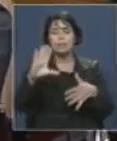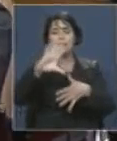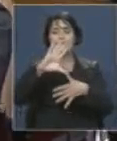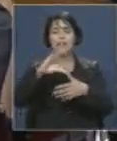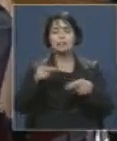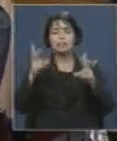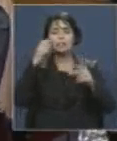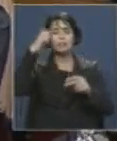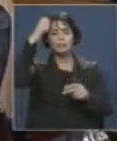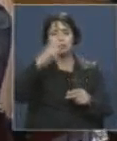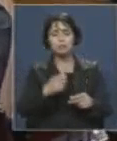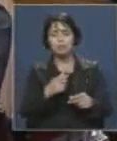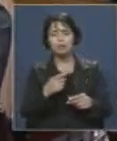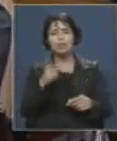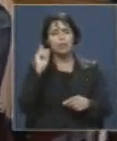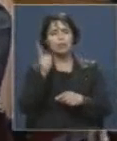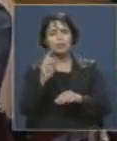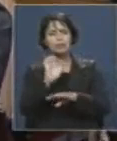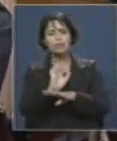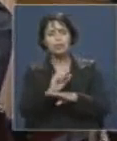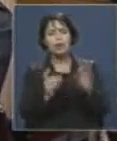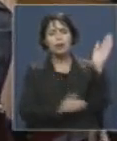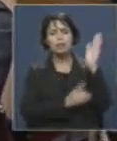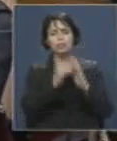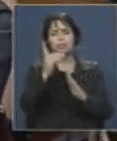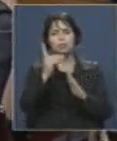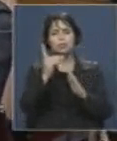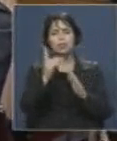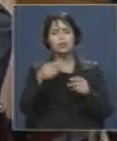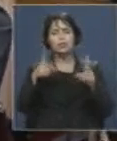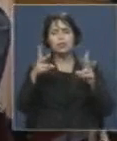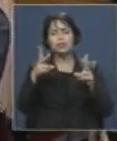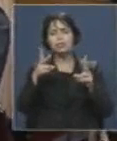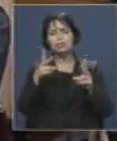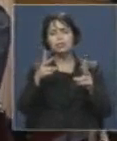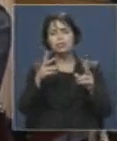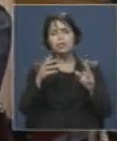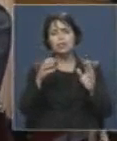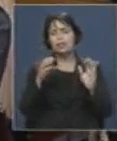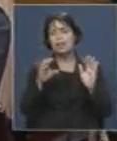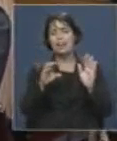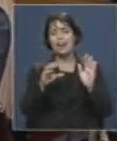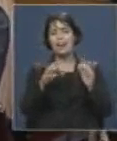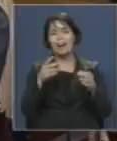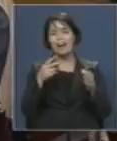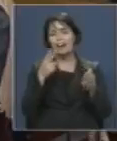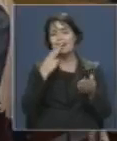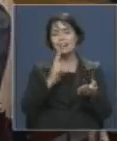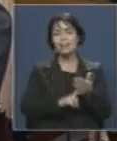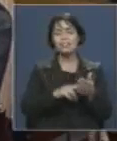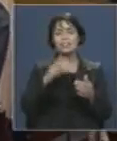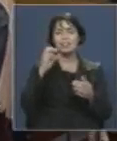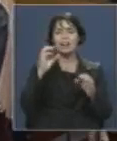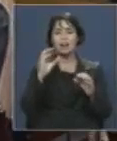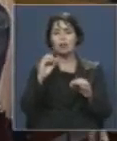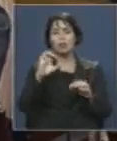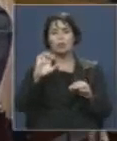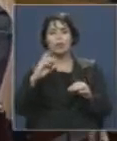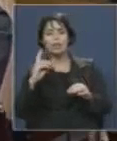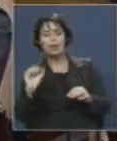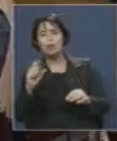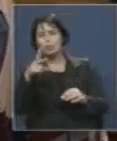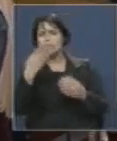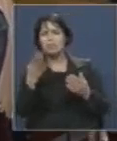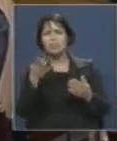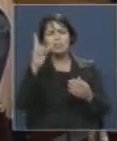la obligación de los Estados a desarrollar progresivamente los derechos consagrados en la Carta de la OEA. Además, el derecho a la salud, usted lo debe saber